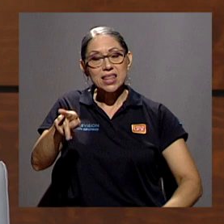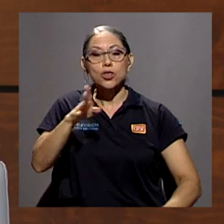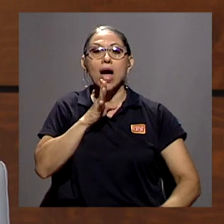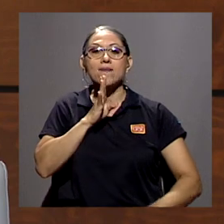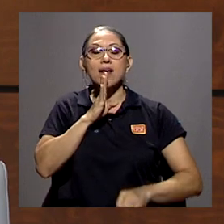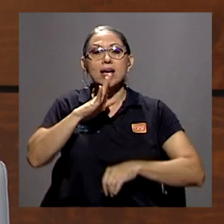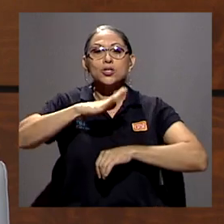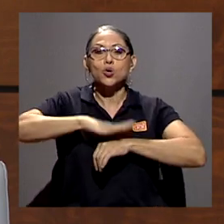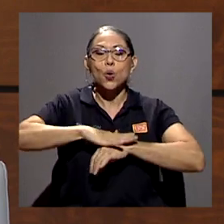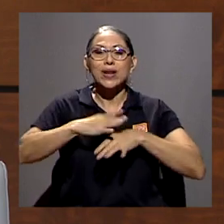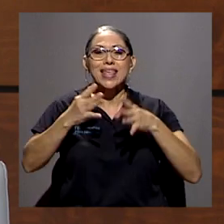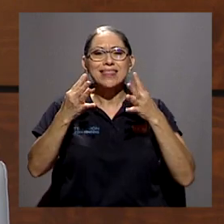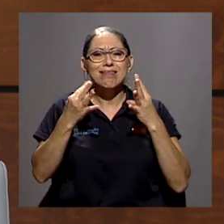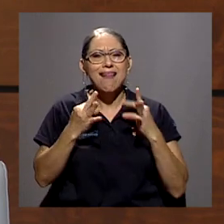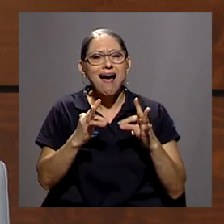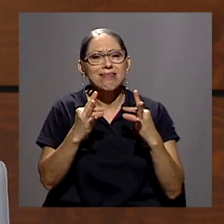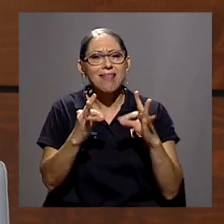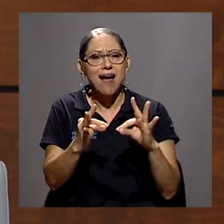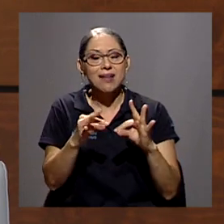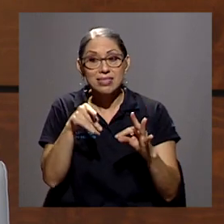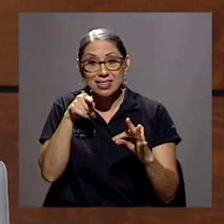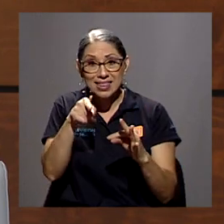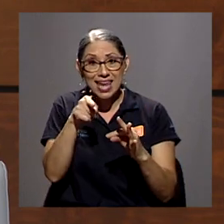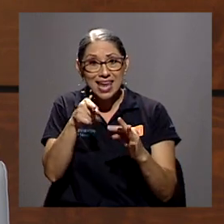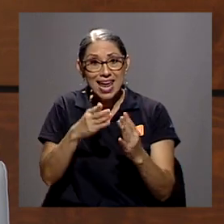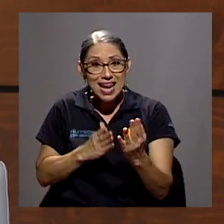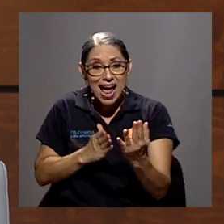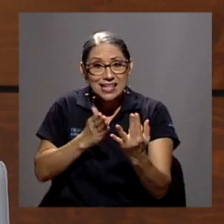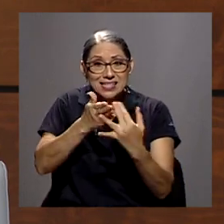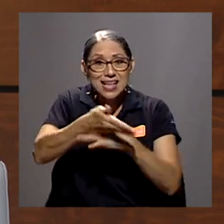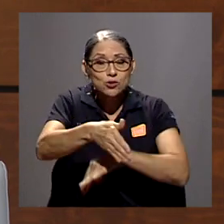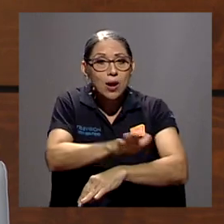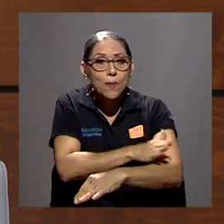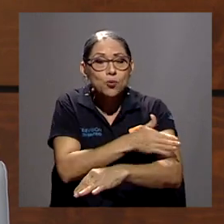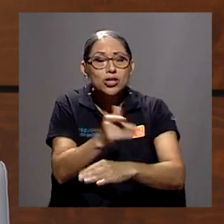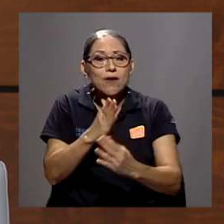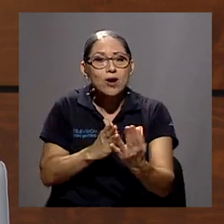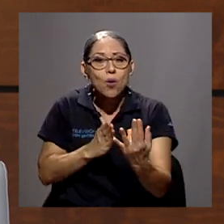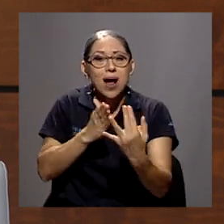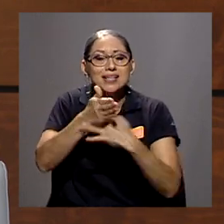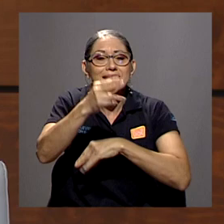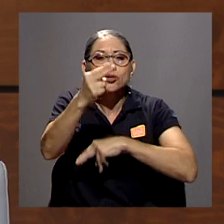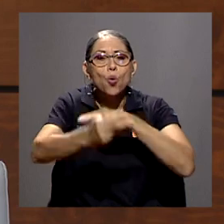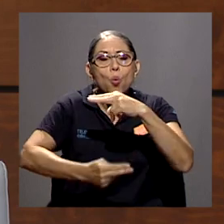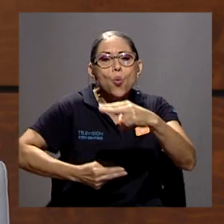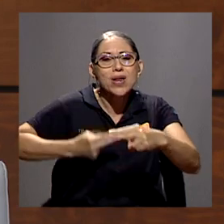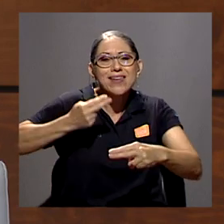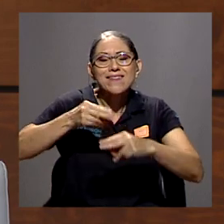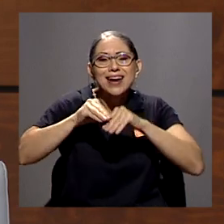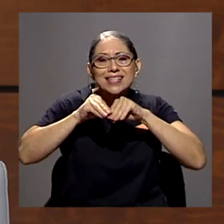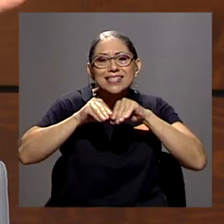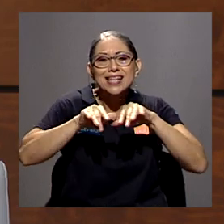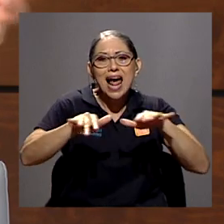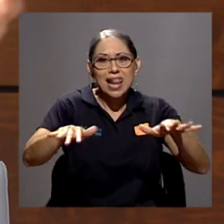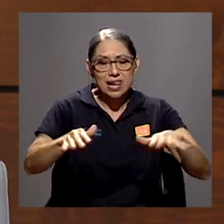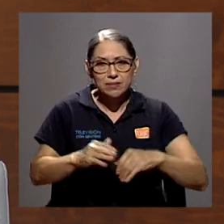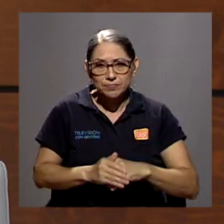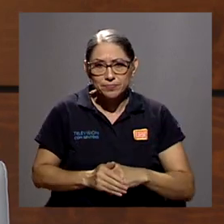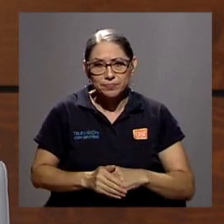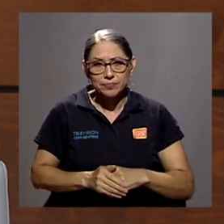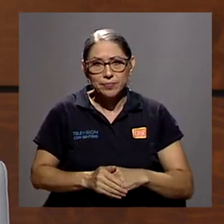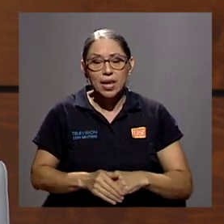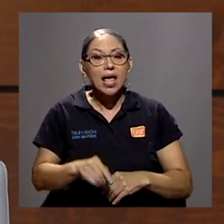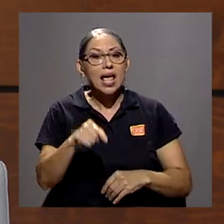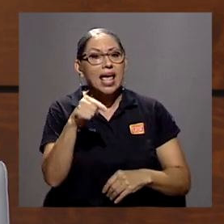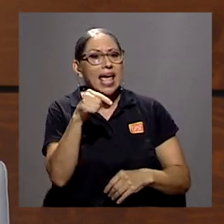tratar de que ese acceso a esta música fuese universal y en que tanto esto de